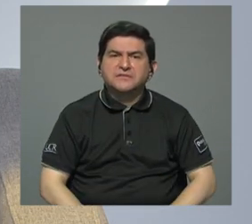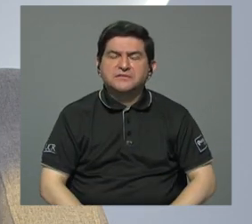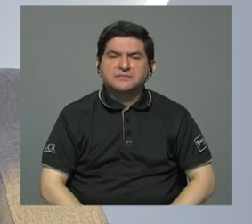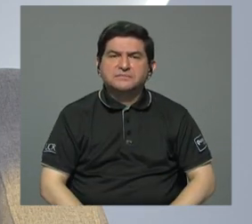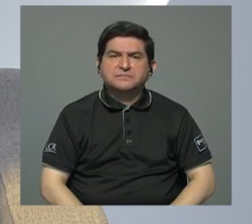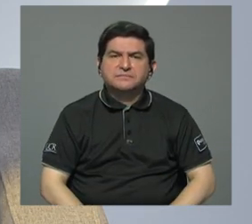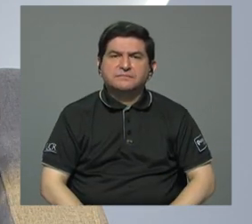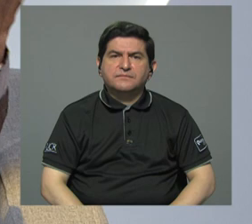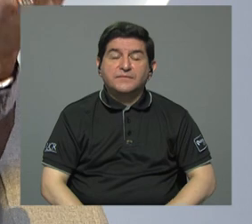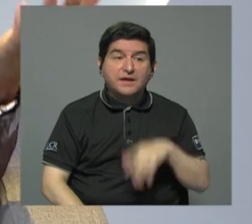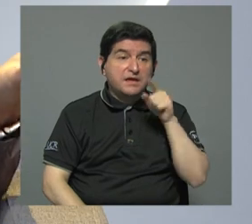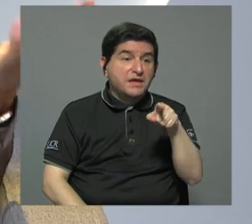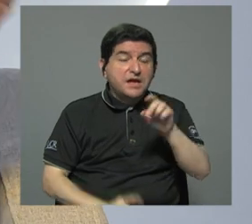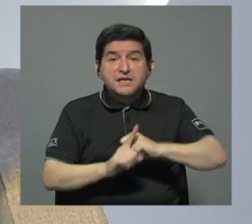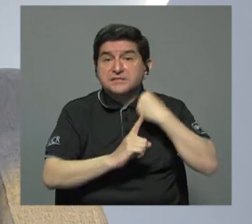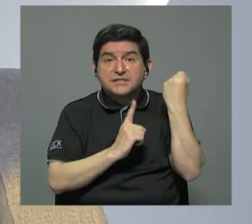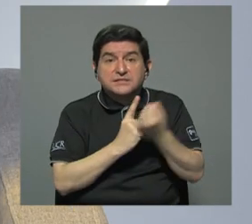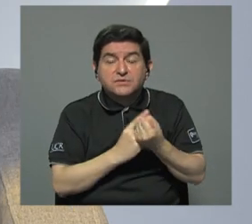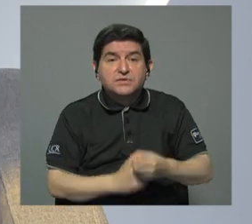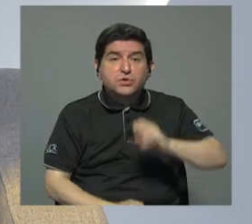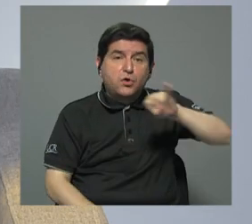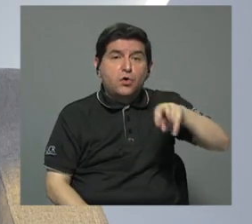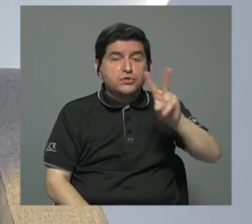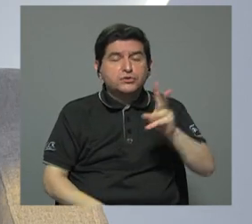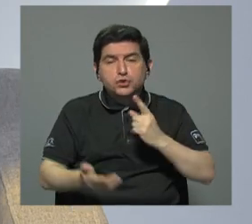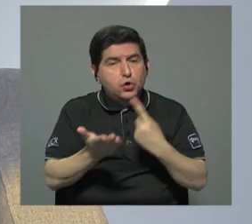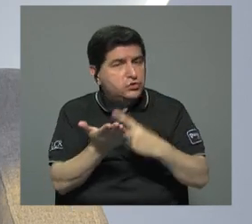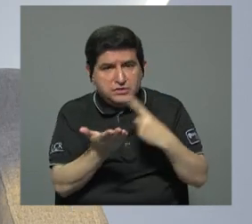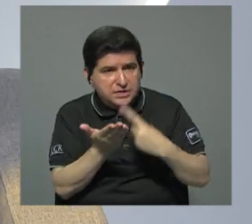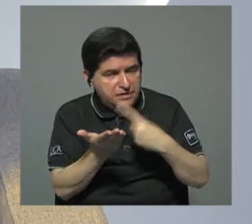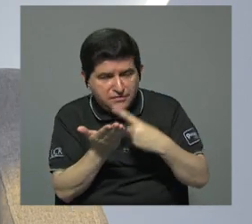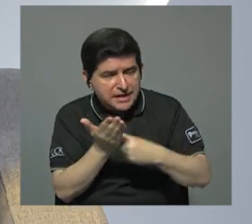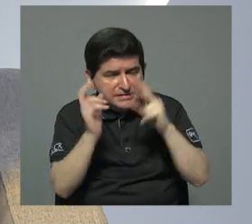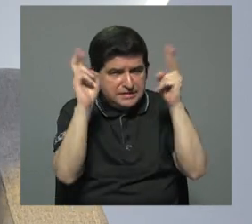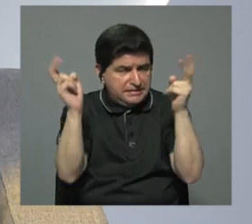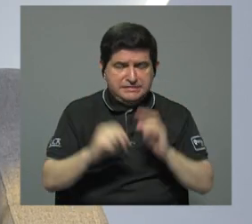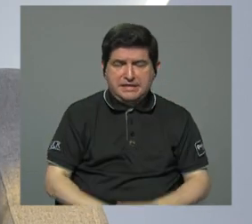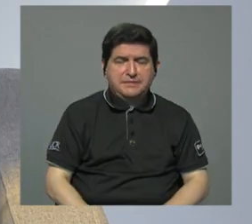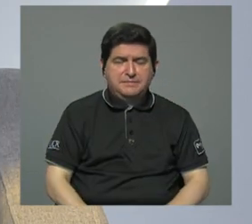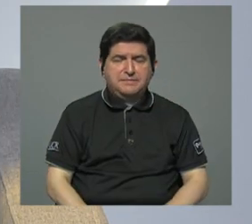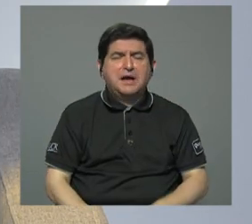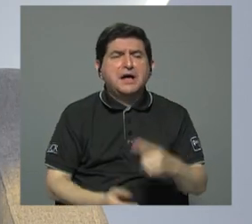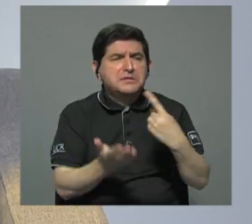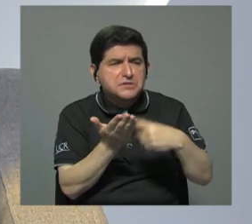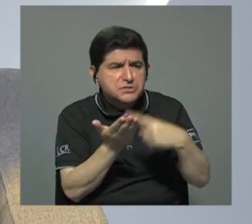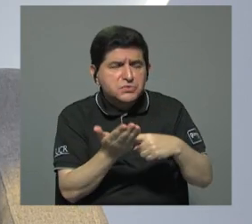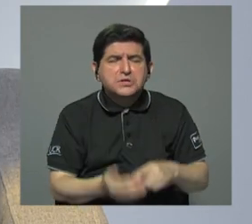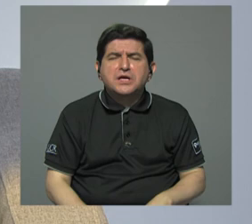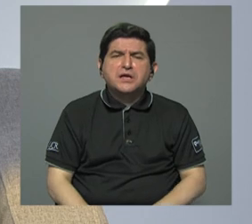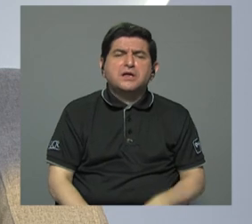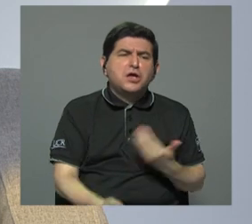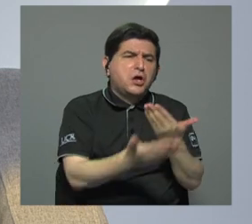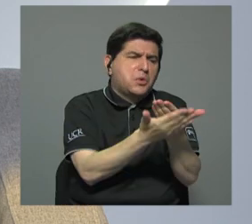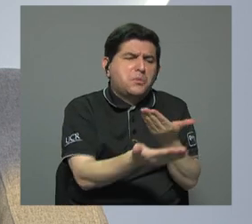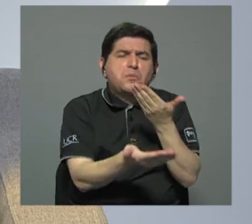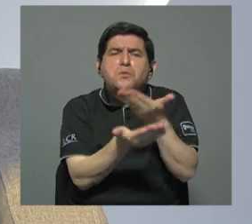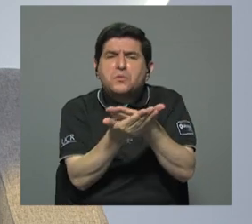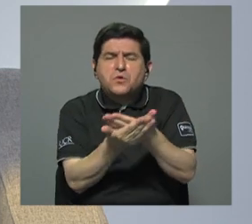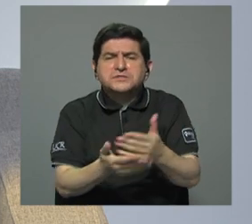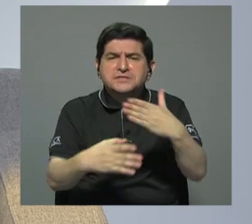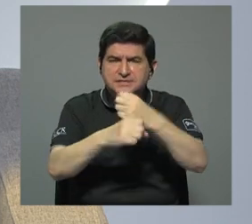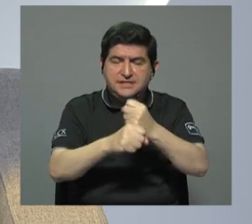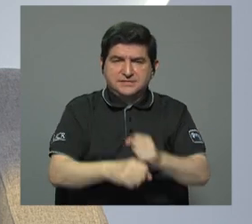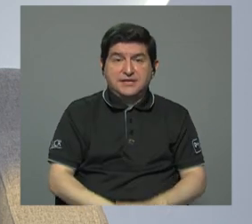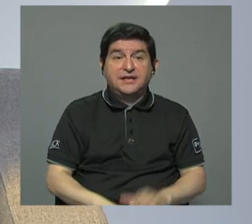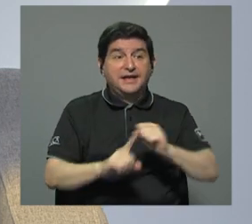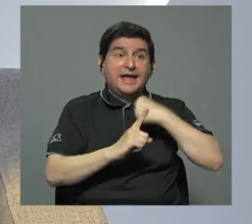esta confrontación con don John Vega para debatir sobre este tema, para discutir, para plantear propuestas. Bueno,